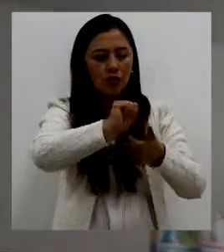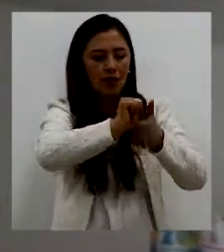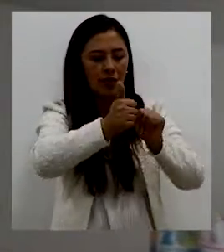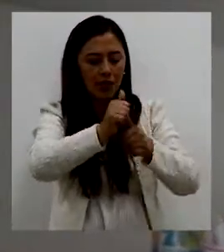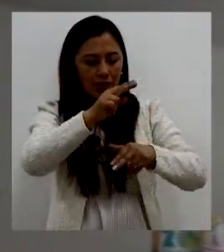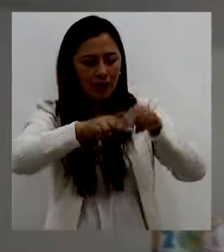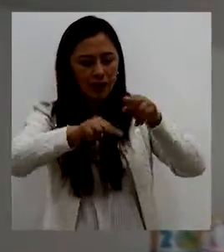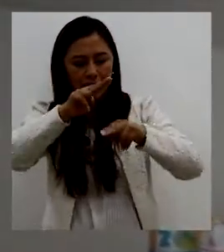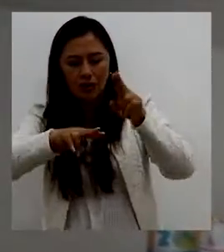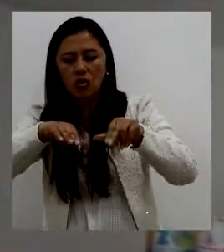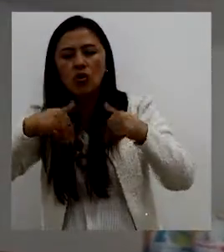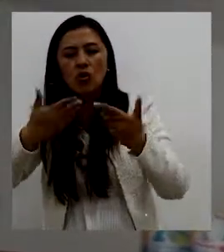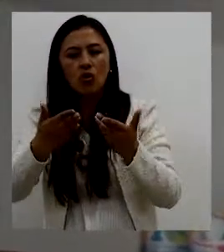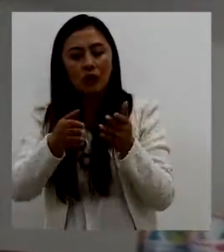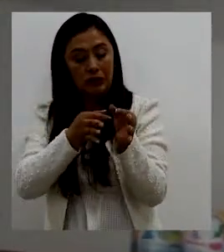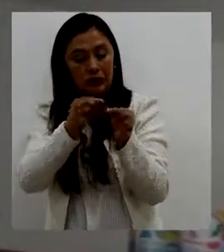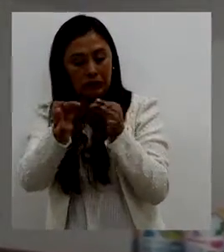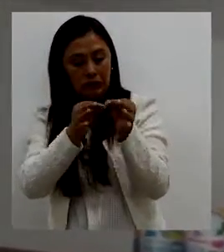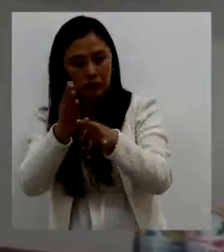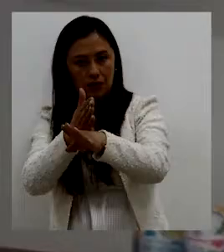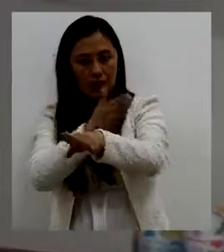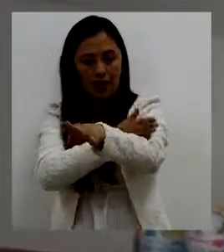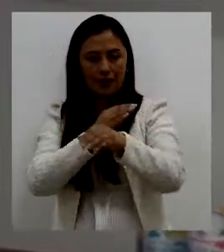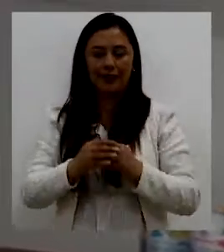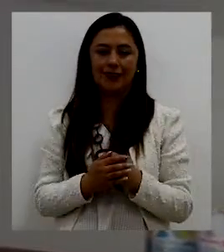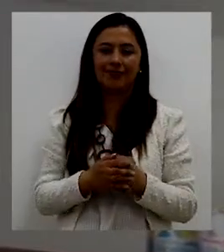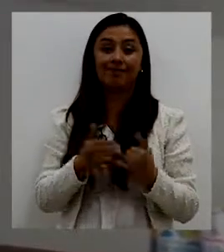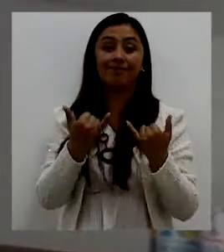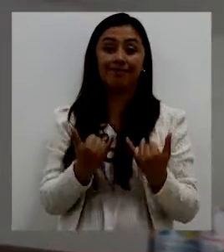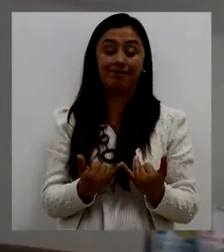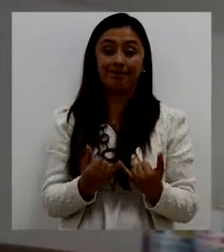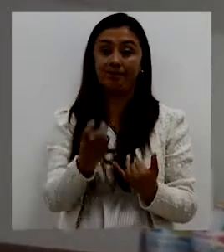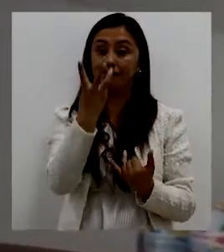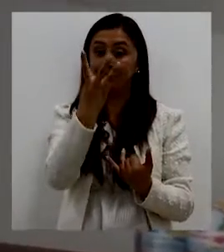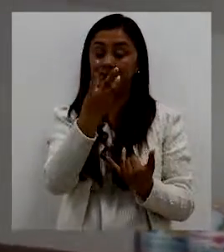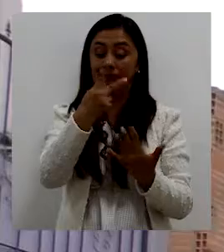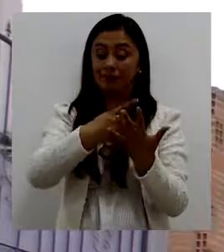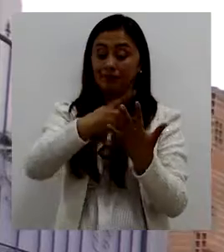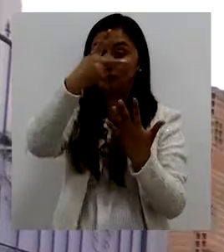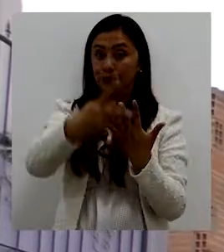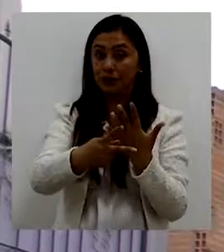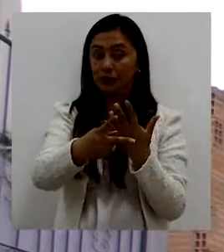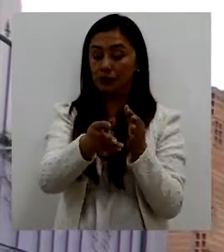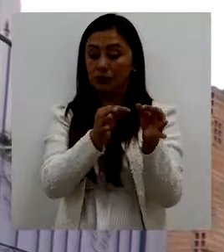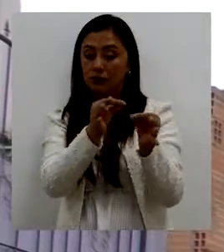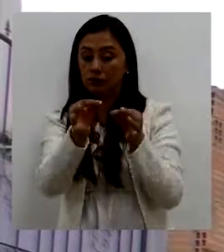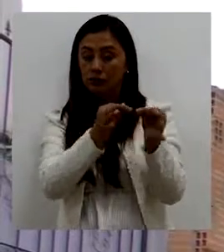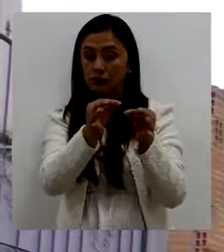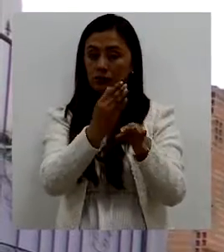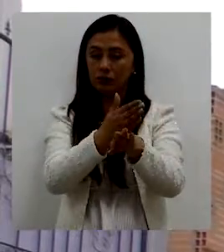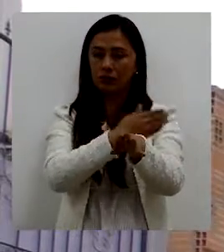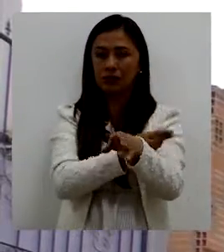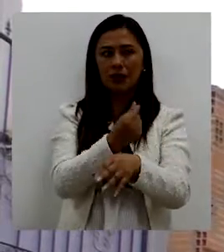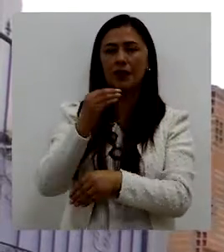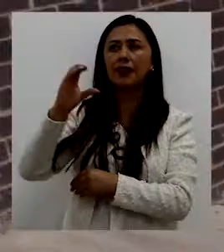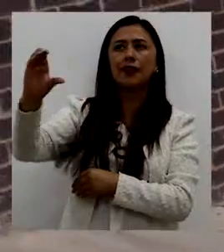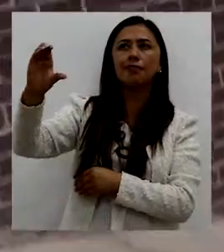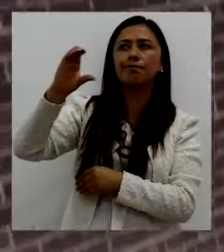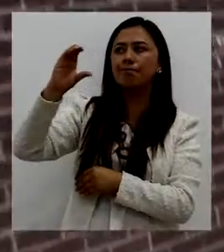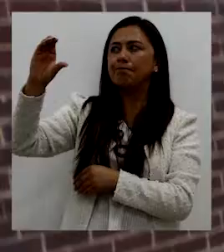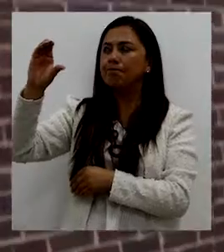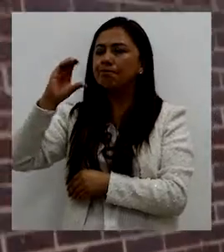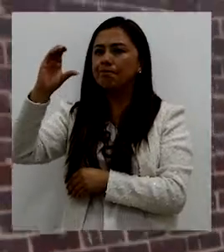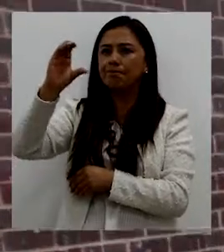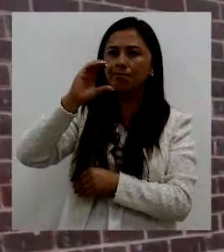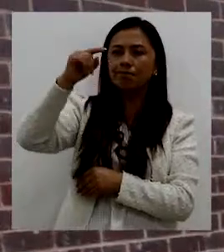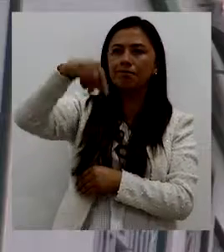las gestiones para presentar tres proyectos para gestionar recursos por regalías, por el